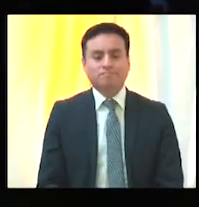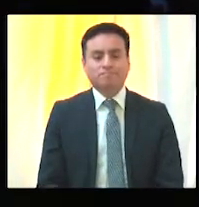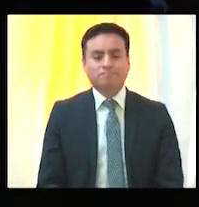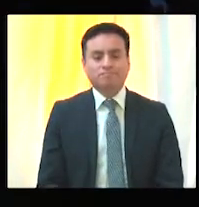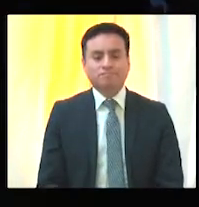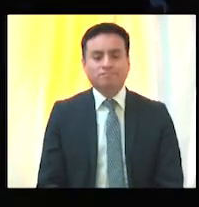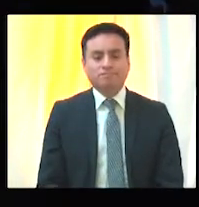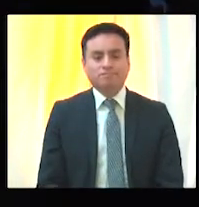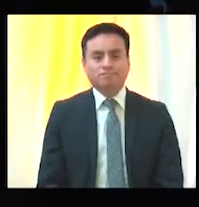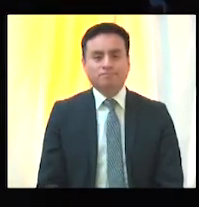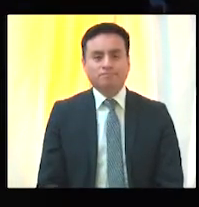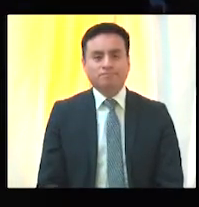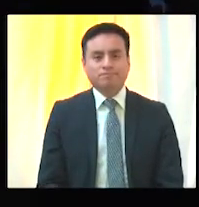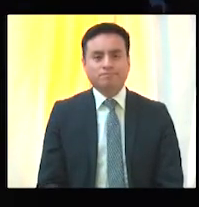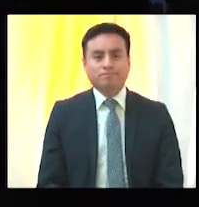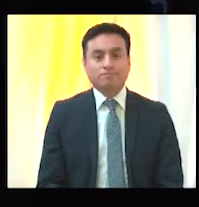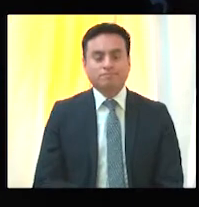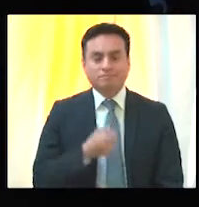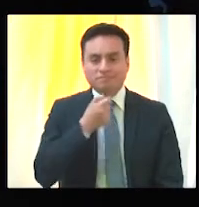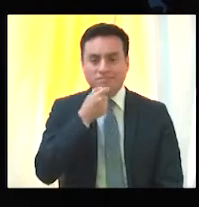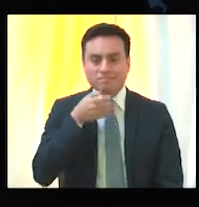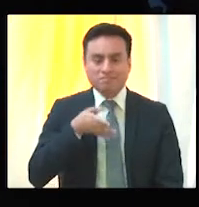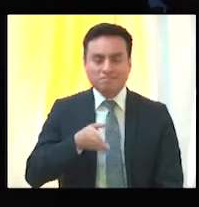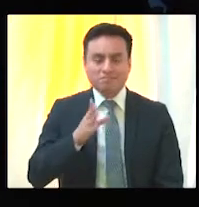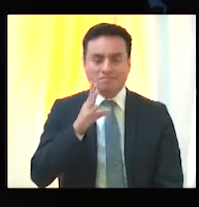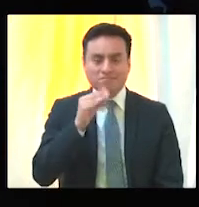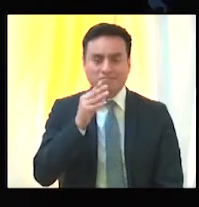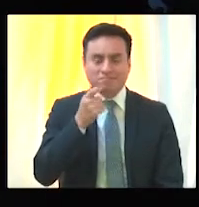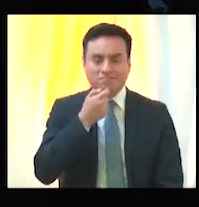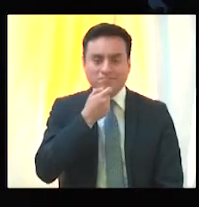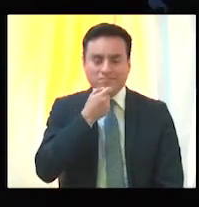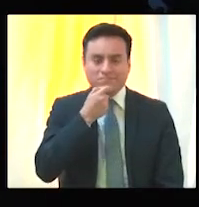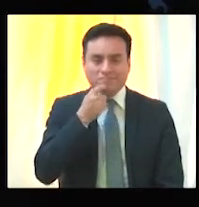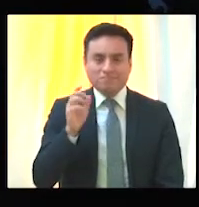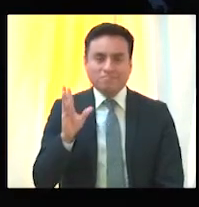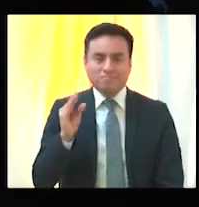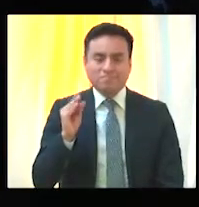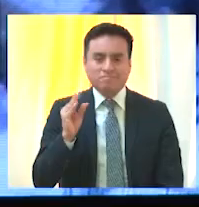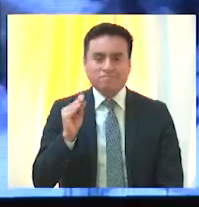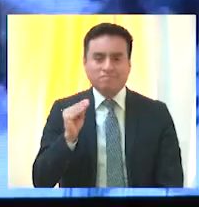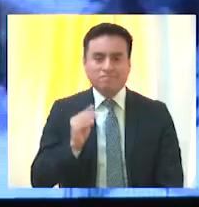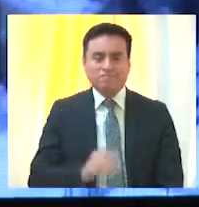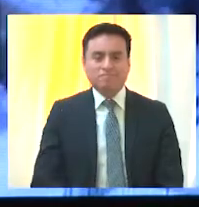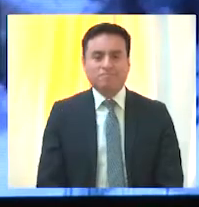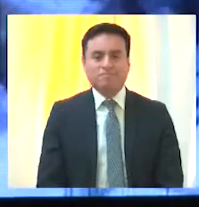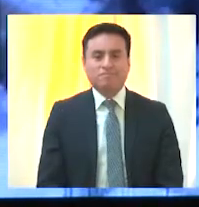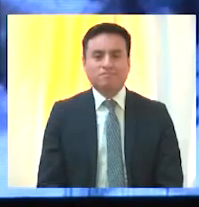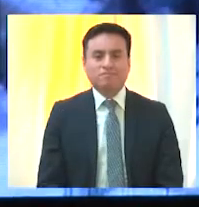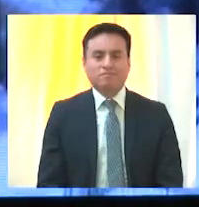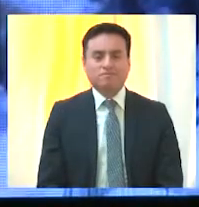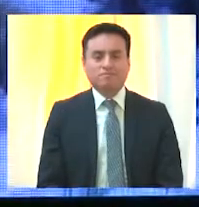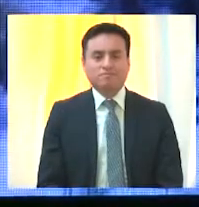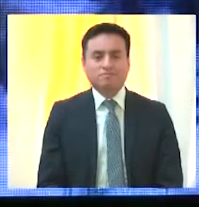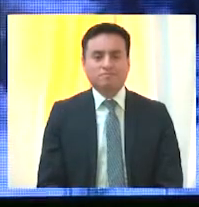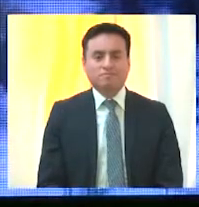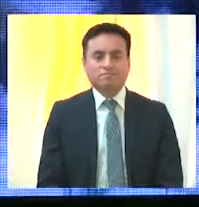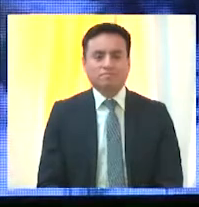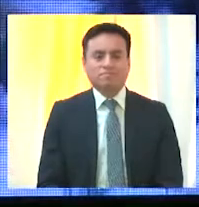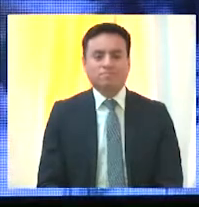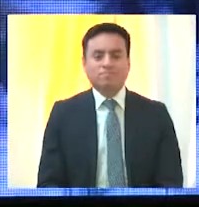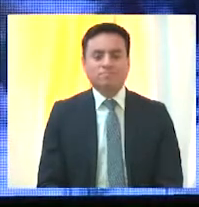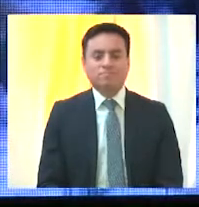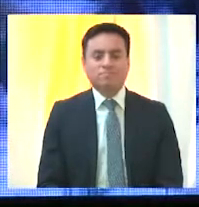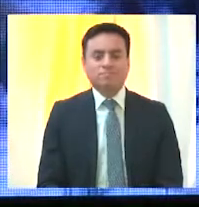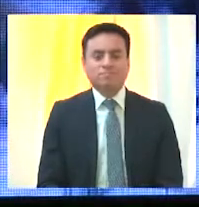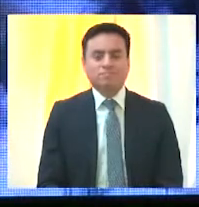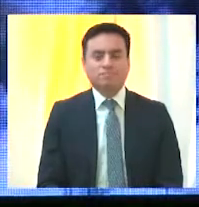atrás, así que todo va a andar bien. Bueno, en primer lugar, como decía, quería agradecer la oportunidad de exponer lo que sabemos, pero también lo que no sabemos sobre el cambio